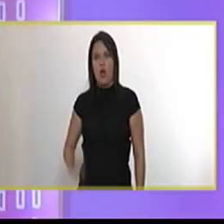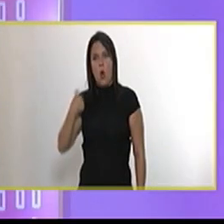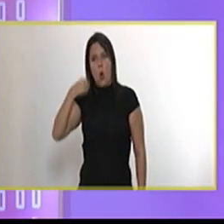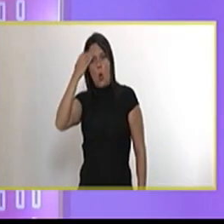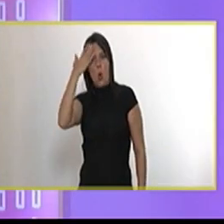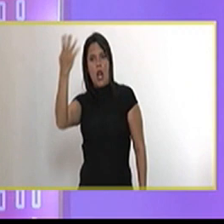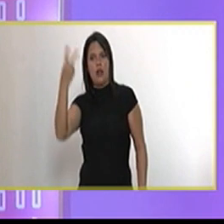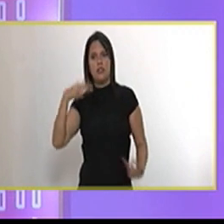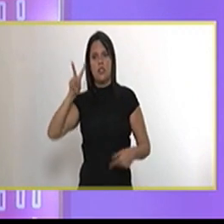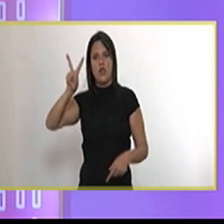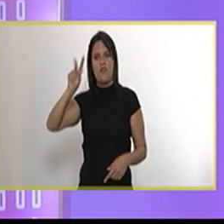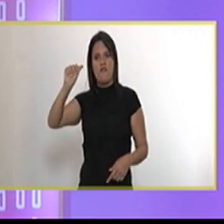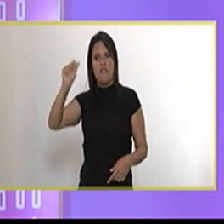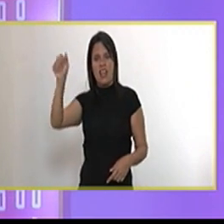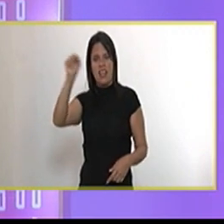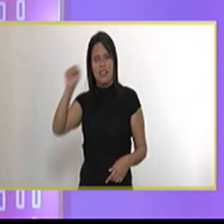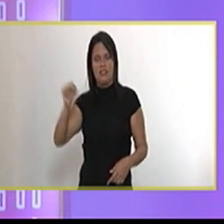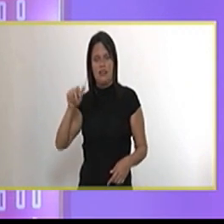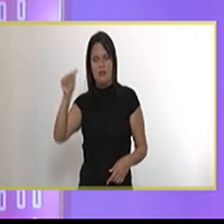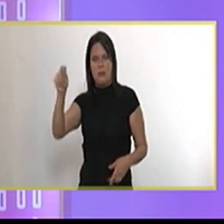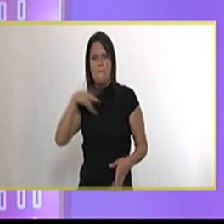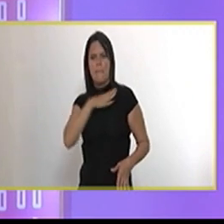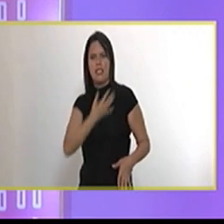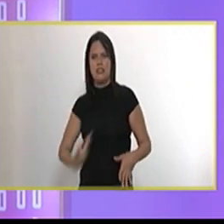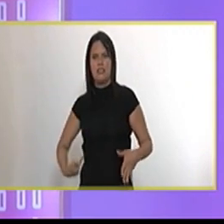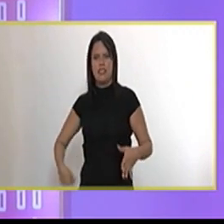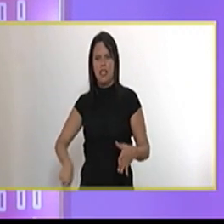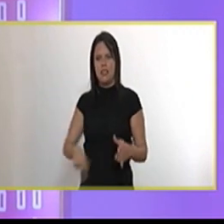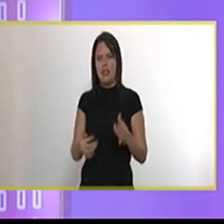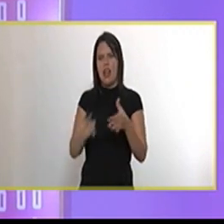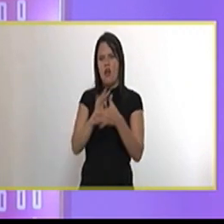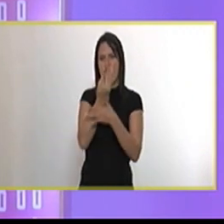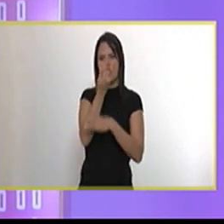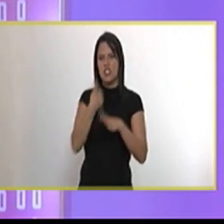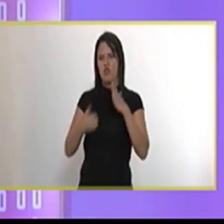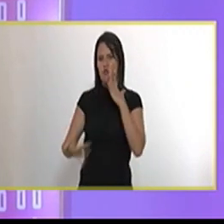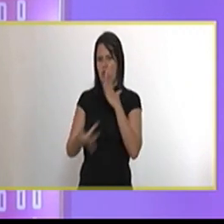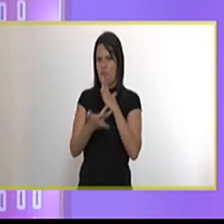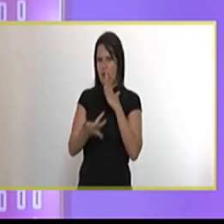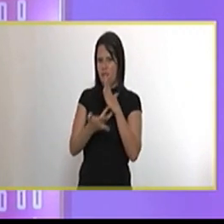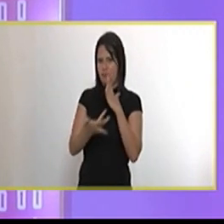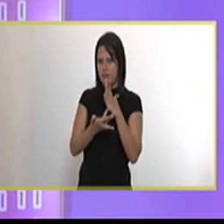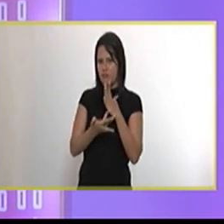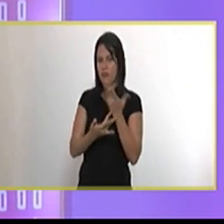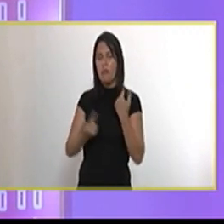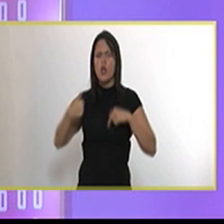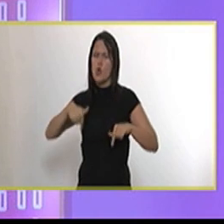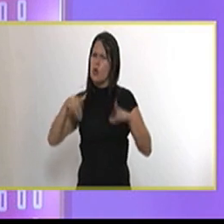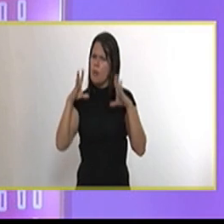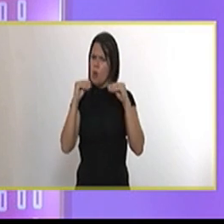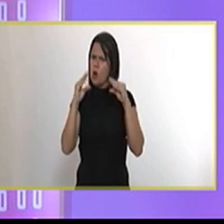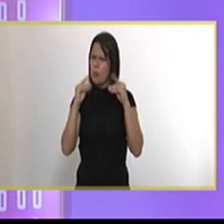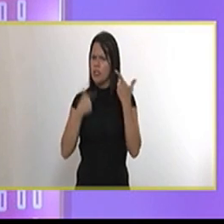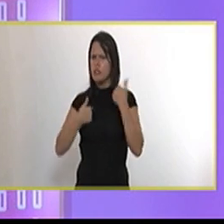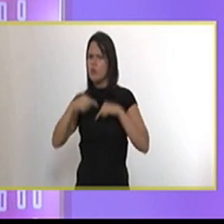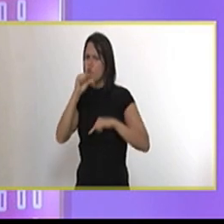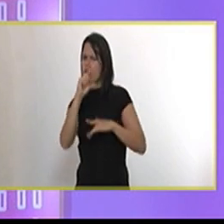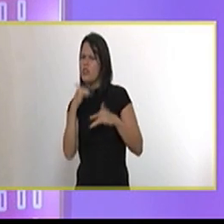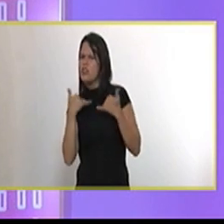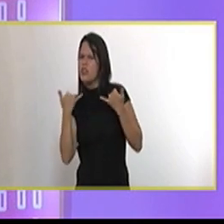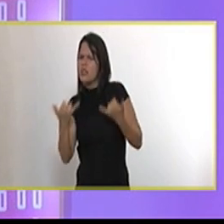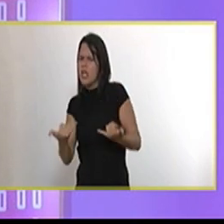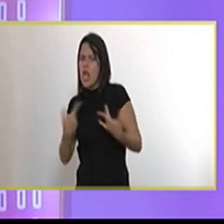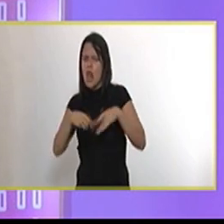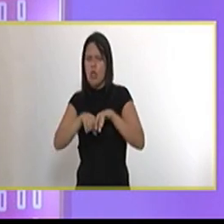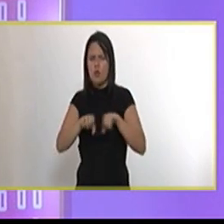Hola, soy Vanessa Prieto, presidenta de la Fundación Bolivariana de Informática y Telemática Fundavit. Hoy vamos a conversar un poco acerca